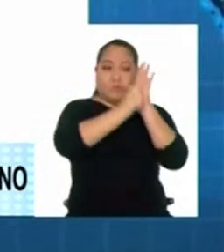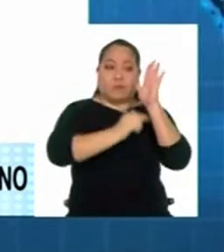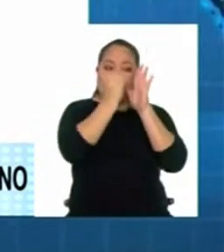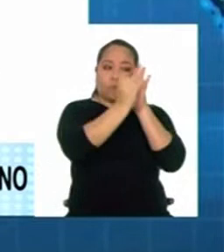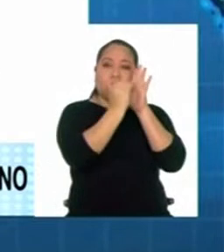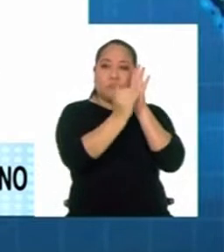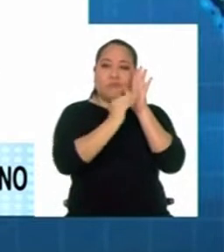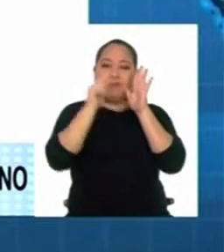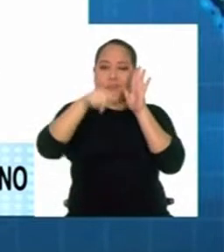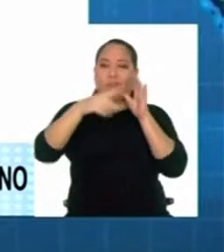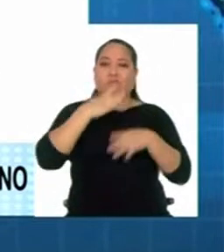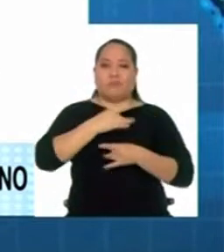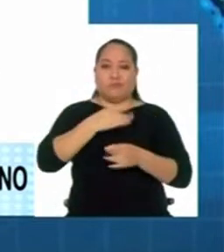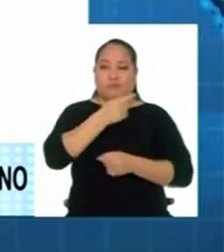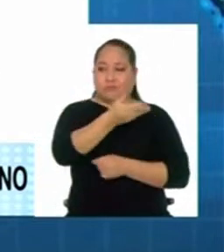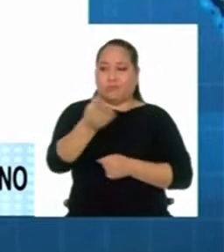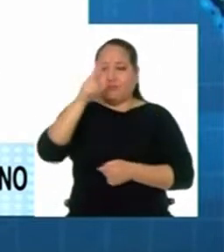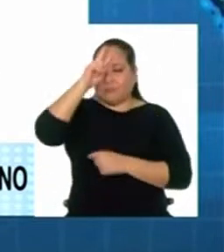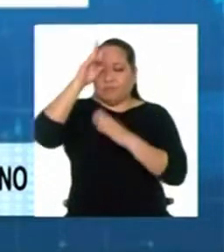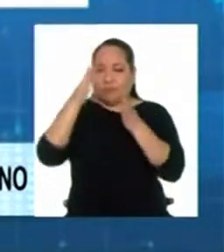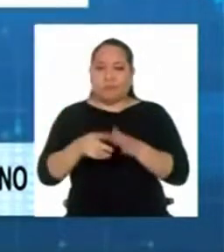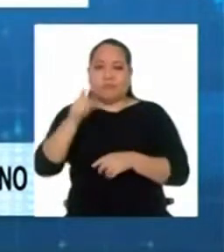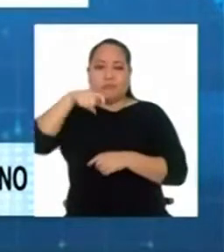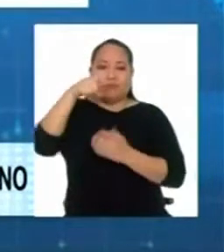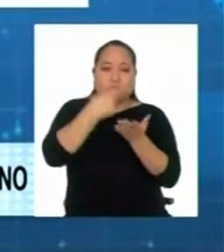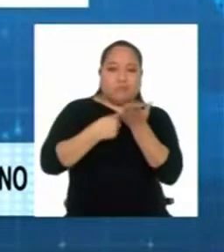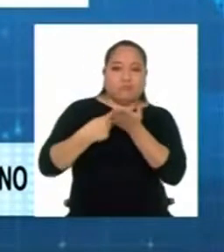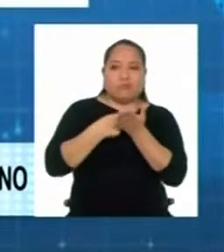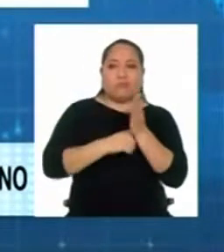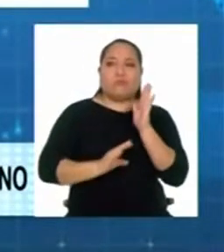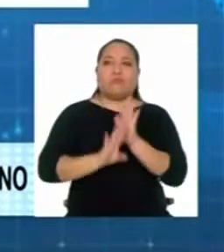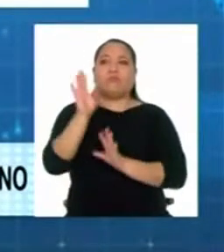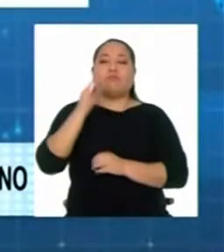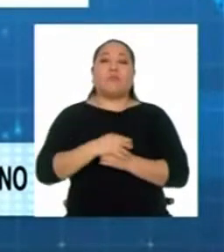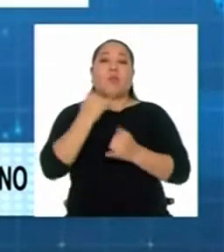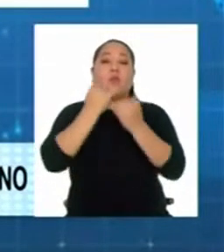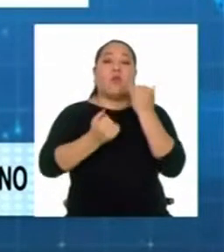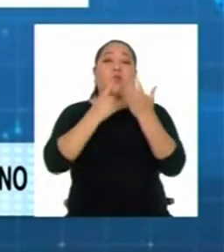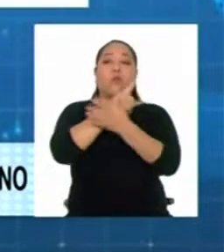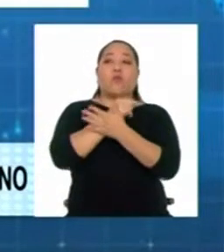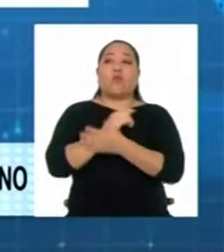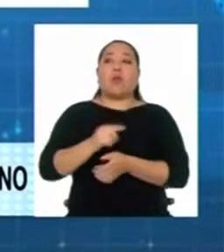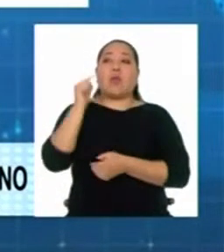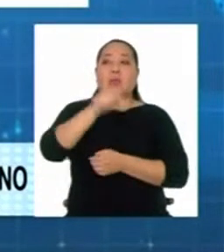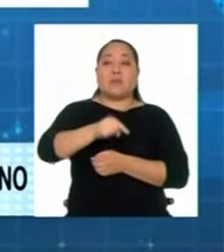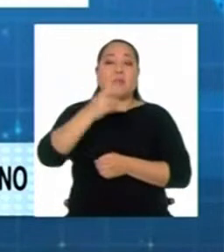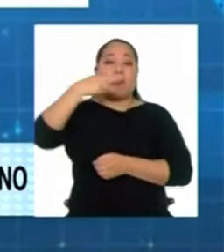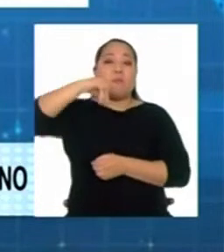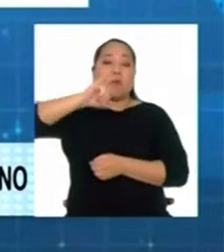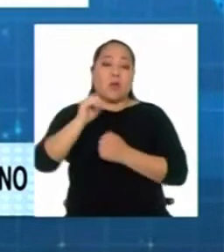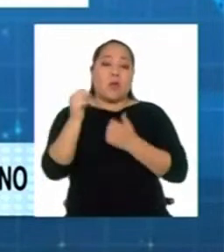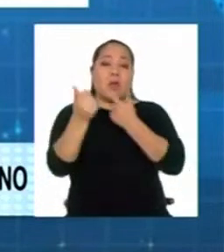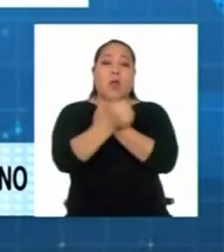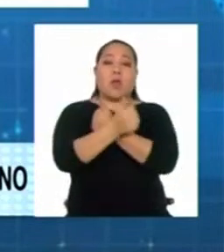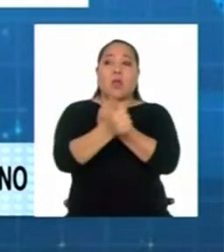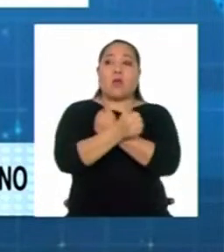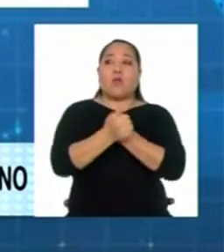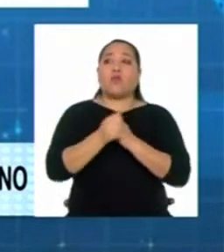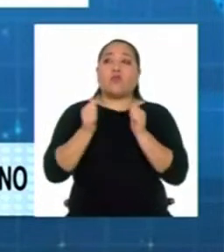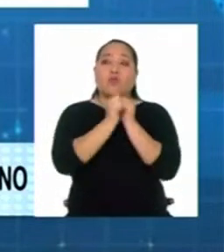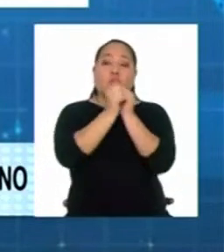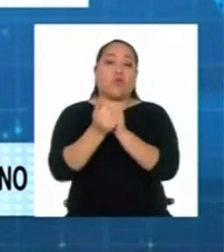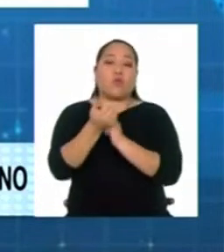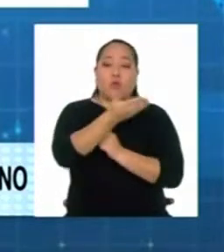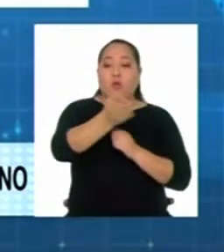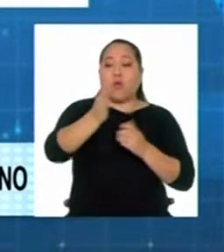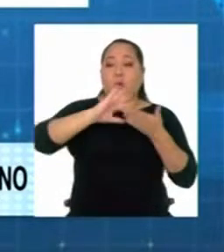debemos discutir y sacar adelante. Último tuit entonces, por ello, este miércoles en Ayacucho, junto a nuestro